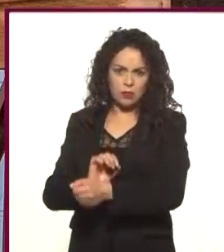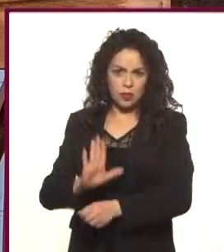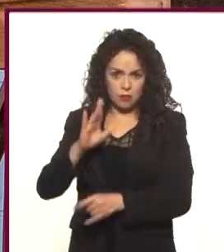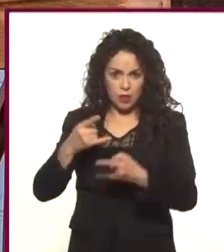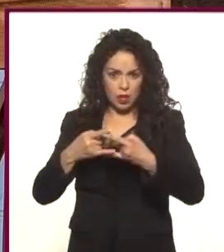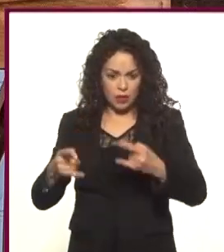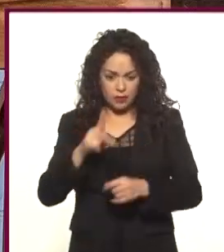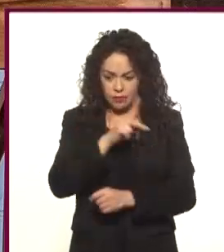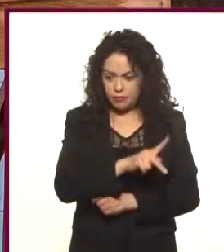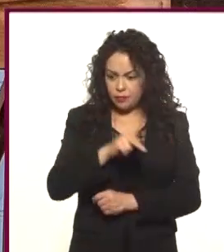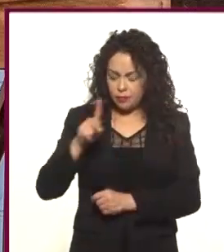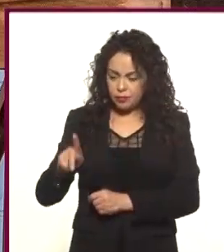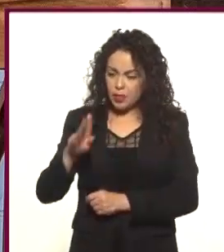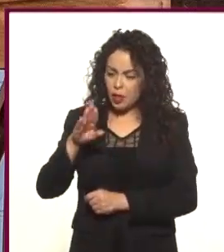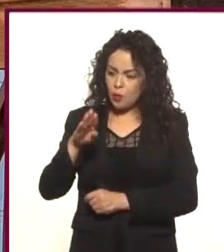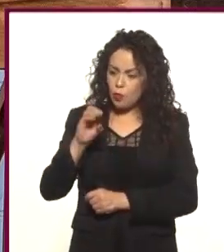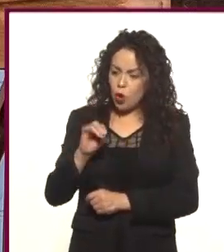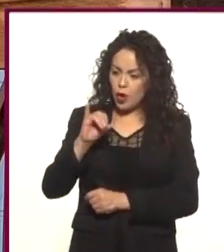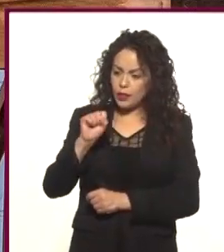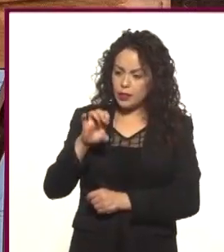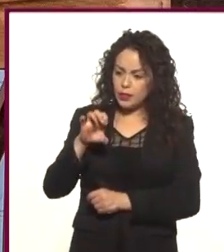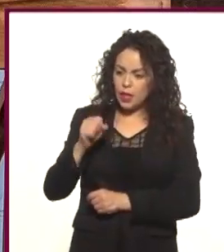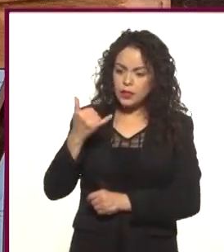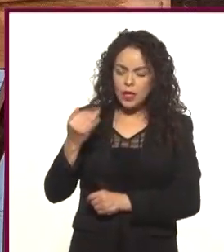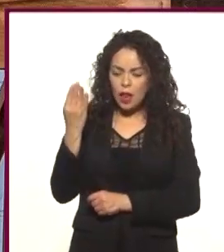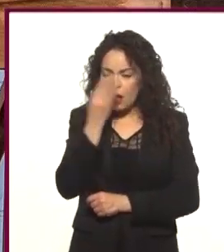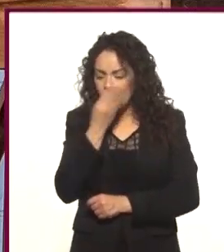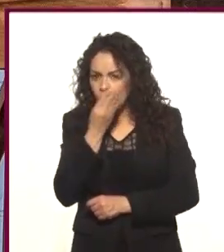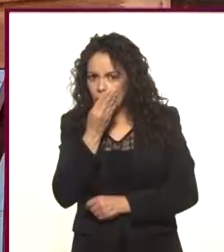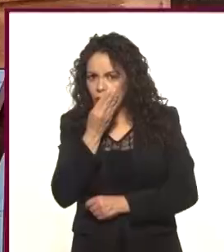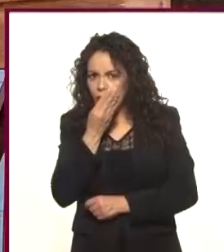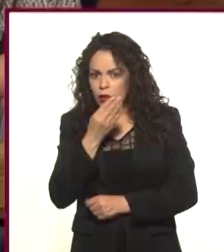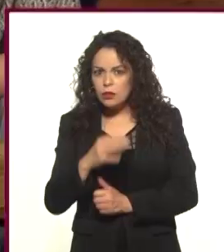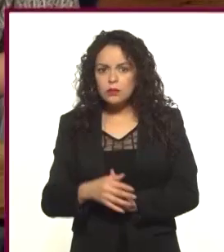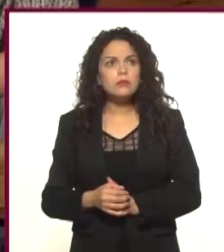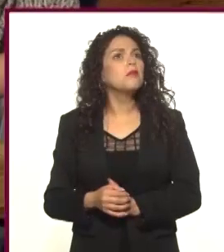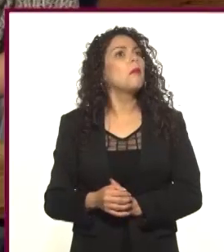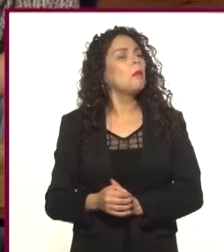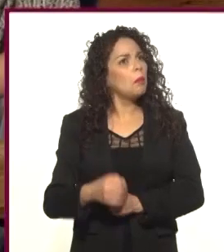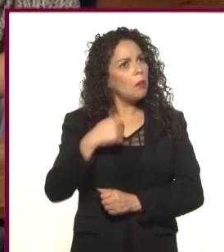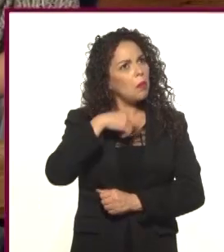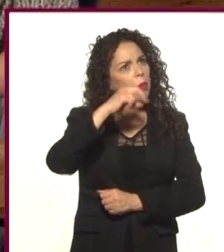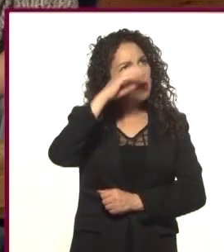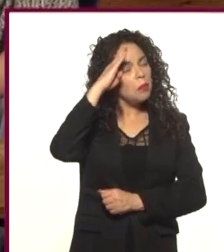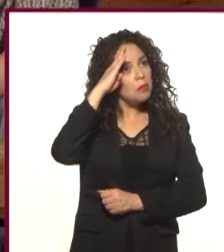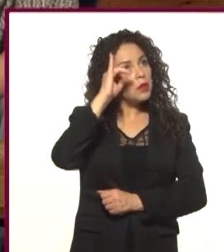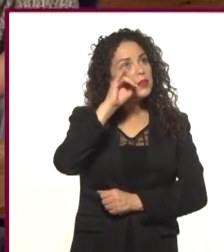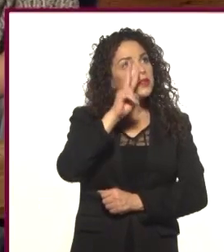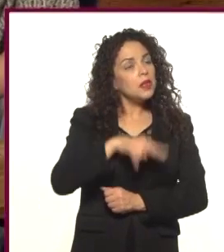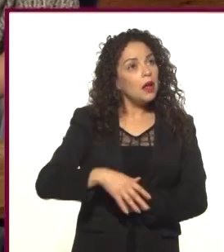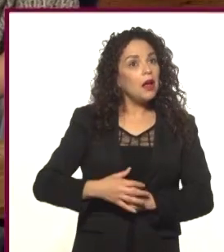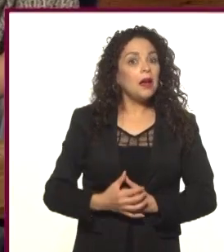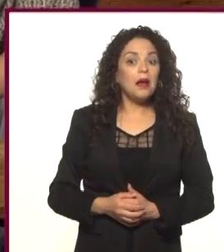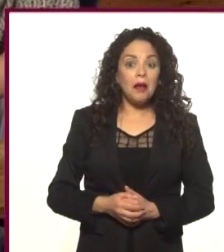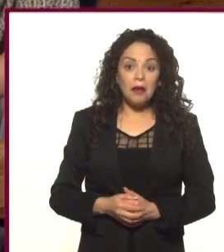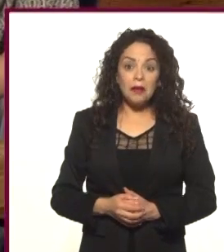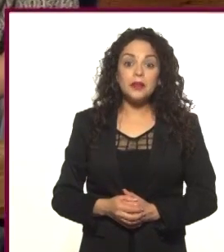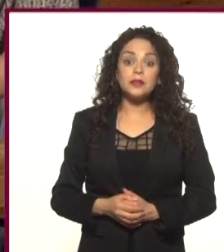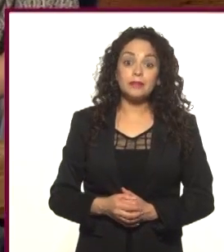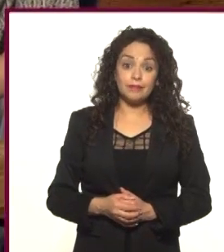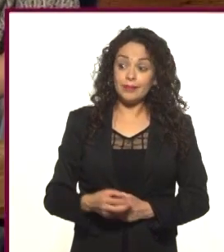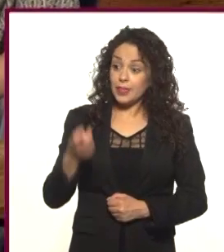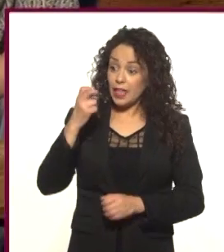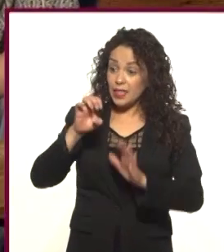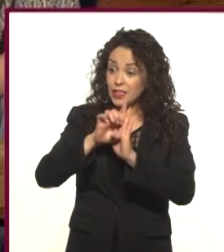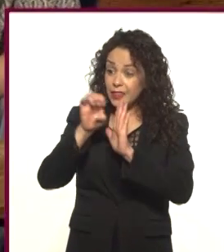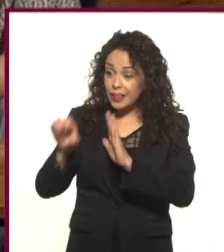es muy parecida a la de Moisés y el Éxodo de la Biblia? No lo había pensado así.